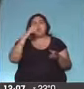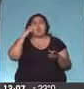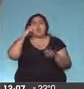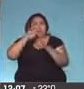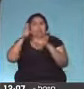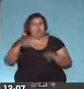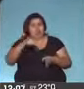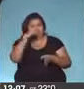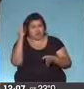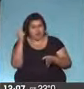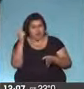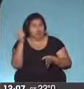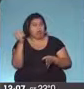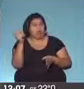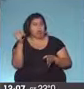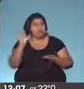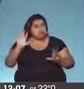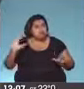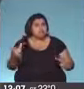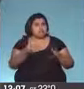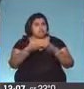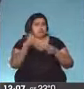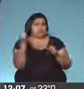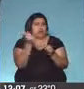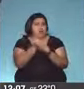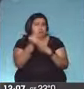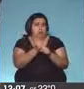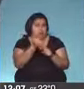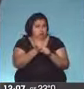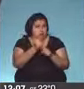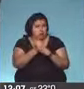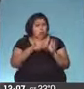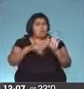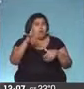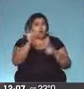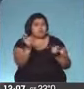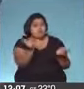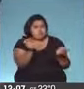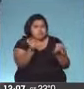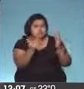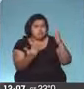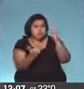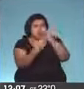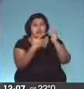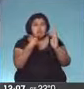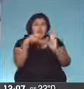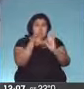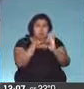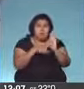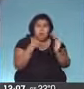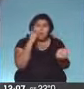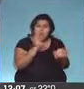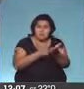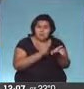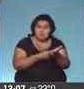Nacional. Todos están, y ya lo han manifestado, que quien conduce y toma las medidas es el presidente Alberto